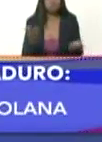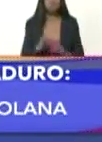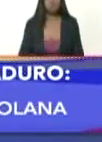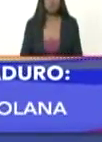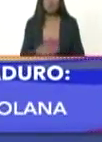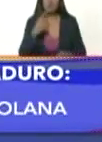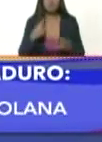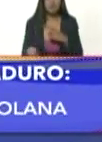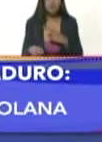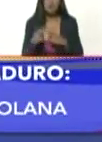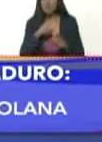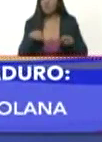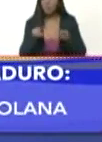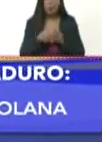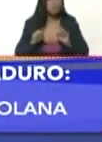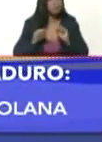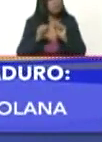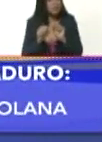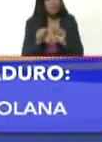pero inevitable.